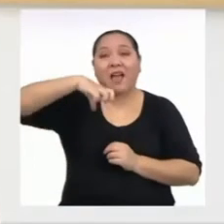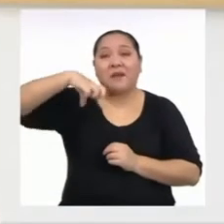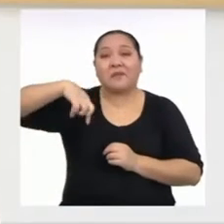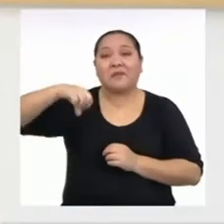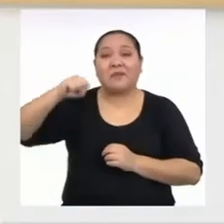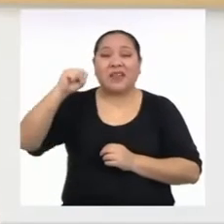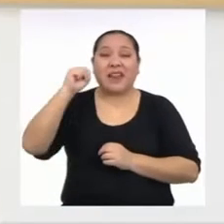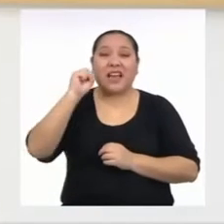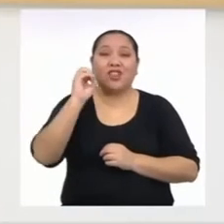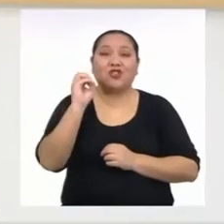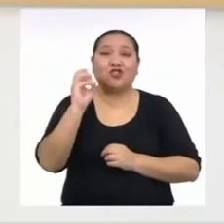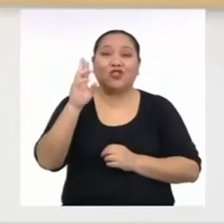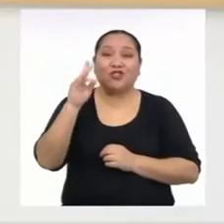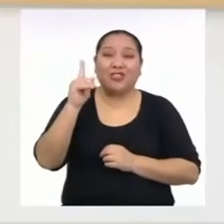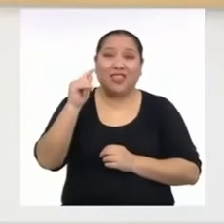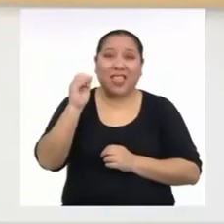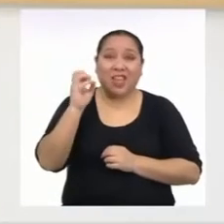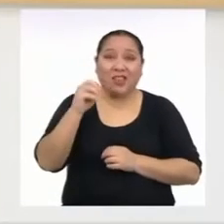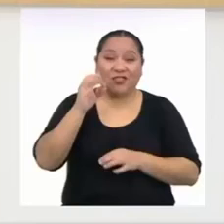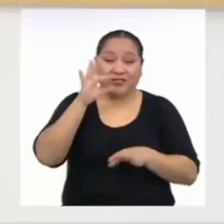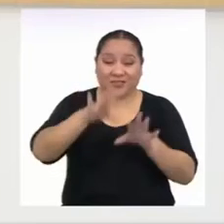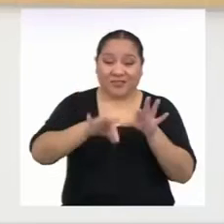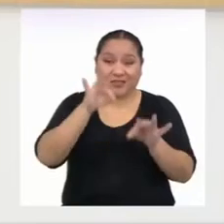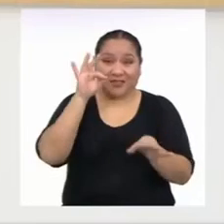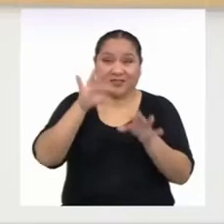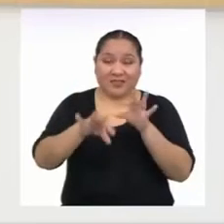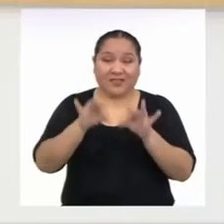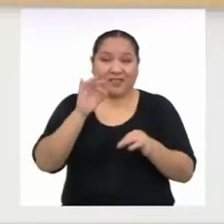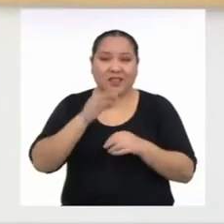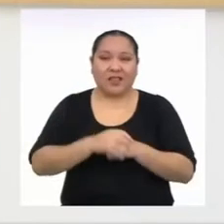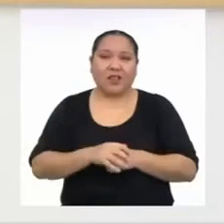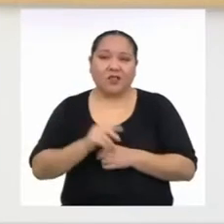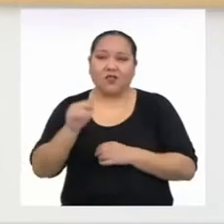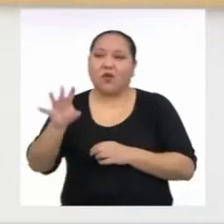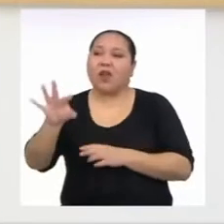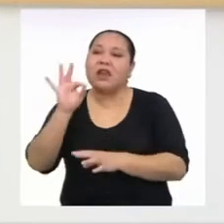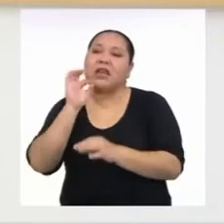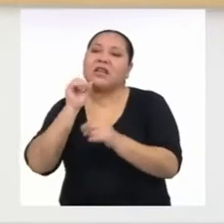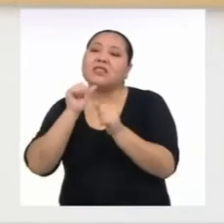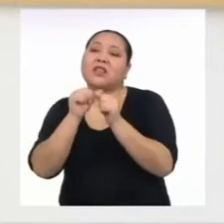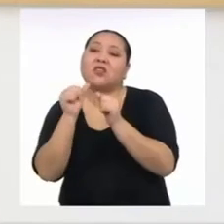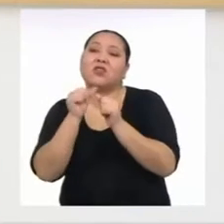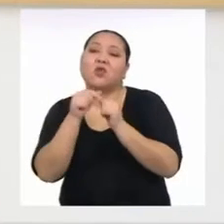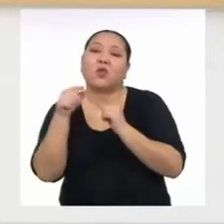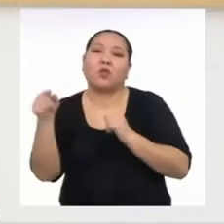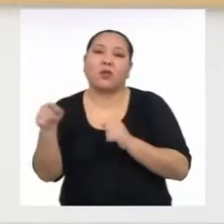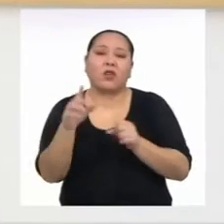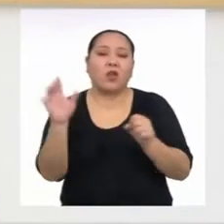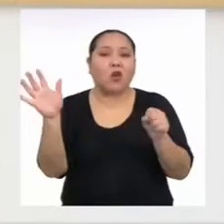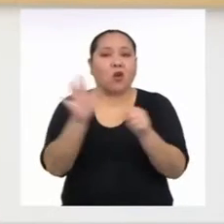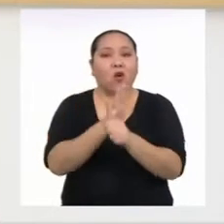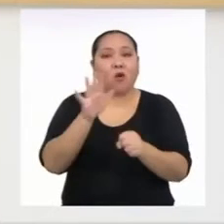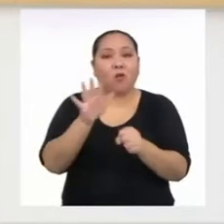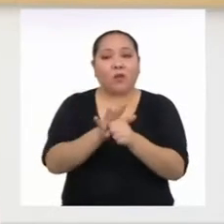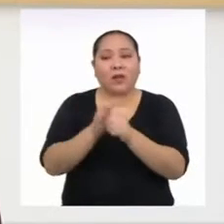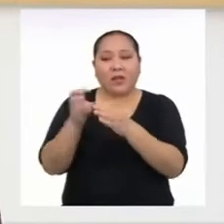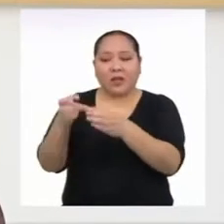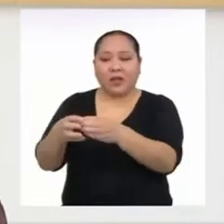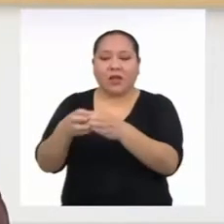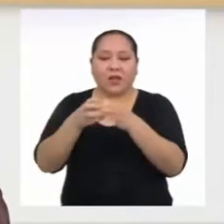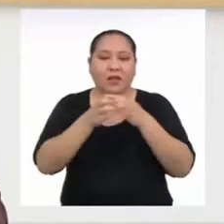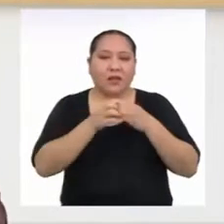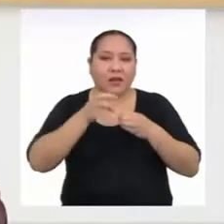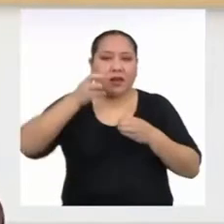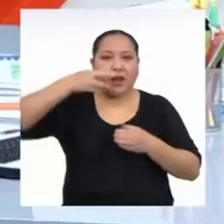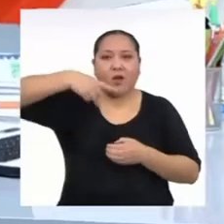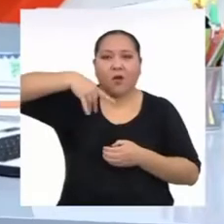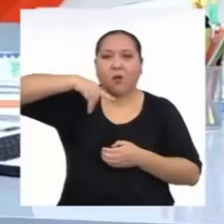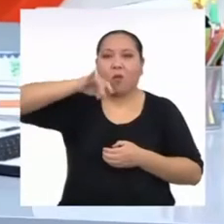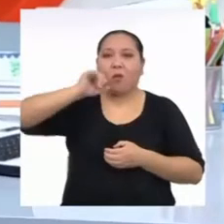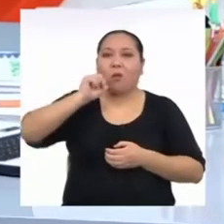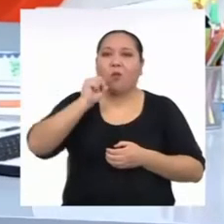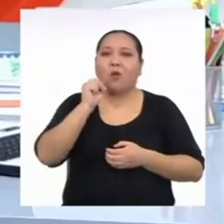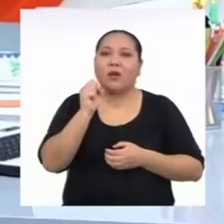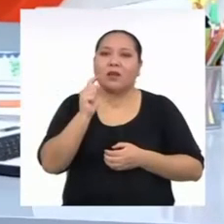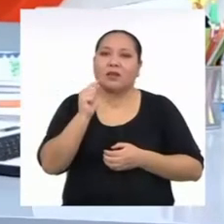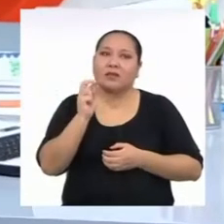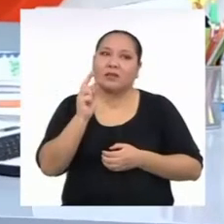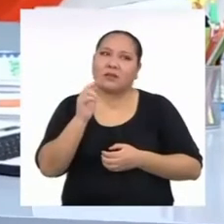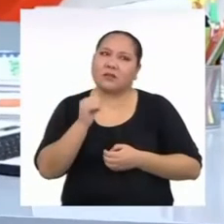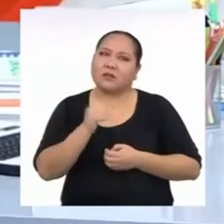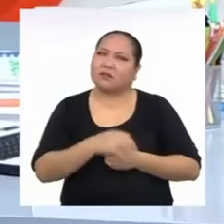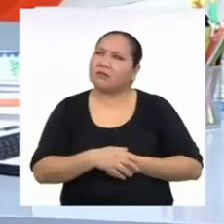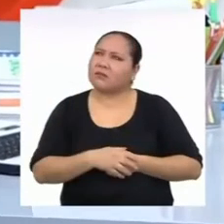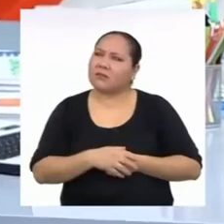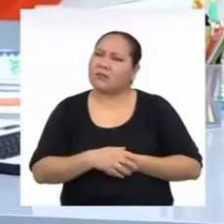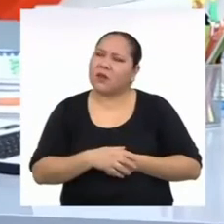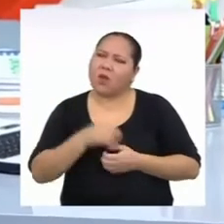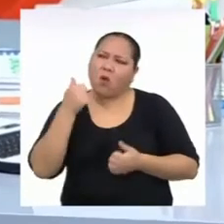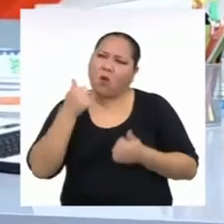elegirás aleatoriamente los individuos eligiendo sus números, hasta completar el tamaño requerido de la muestra. ¿Y cuál